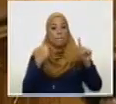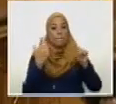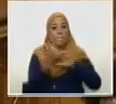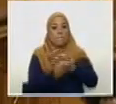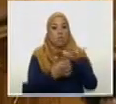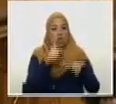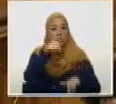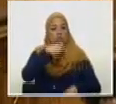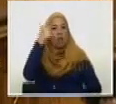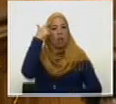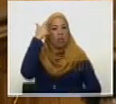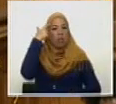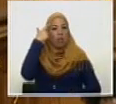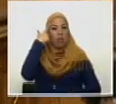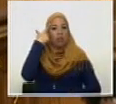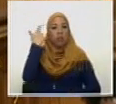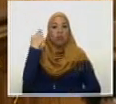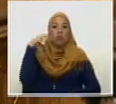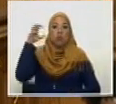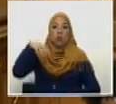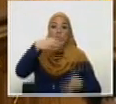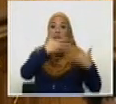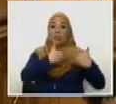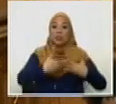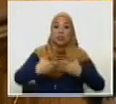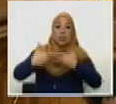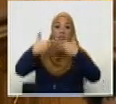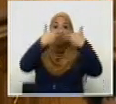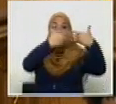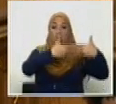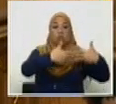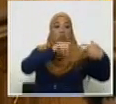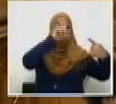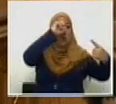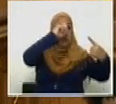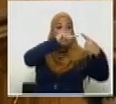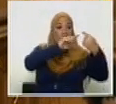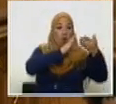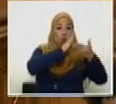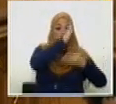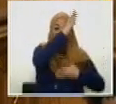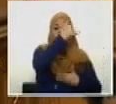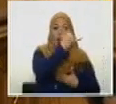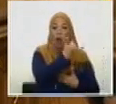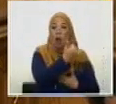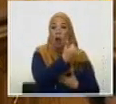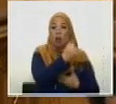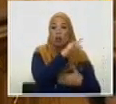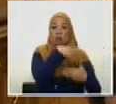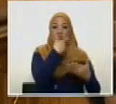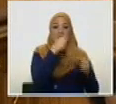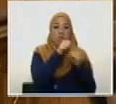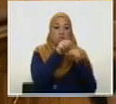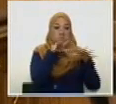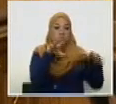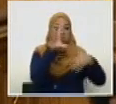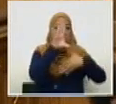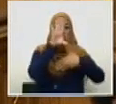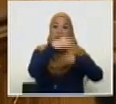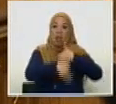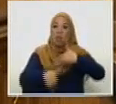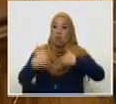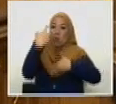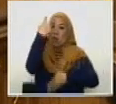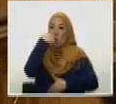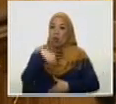de la patria: los Estados Unidos parecen destinados por la providencia para plagar la América de miseria